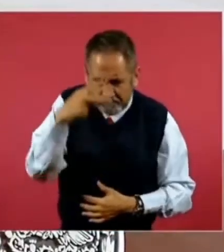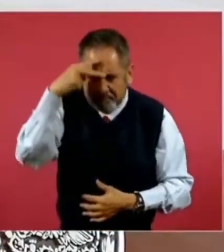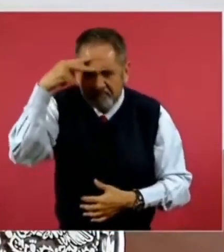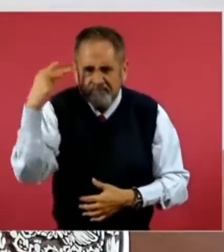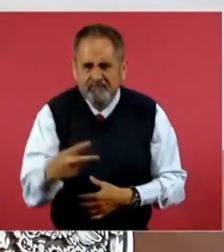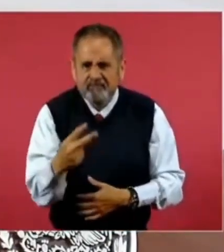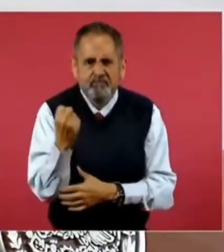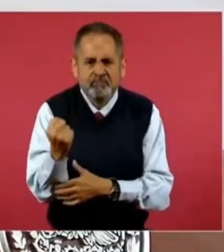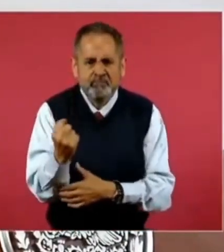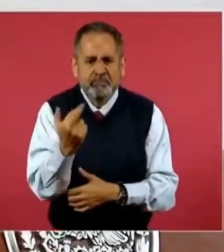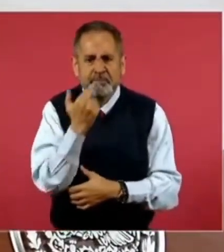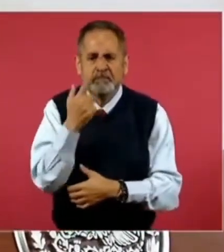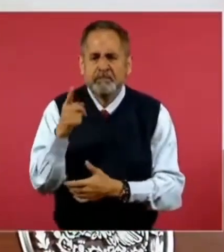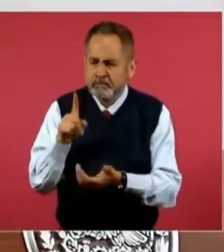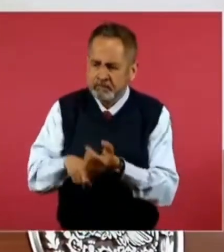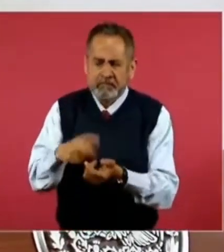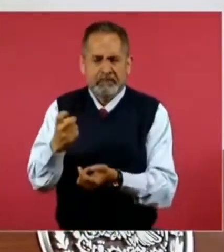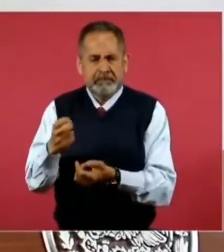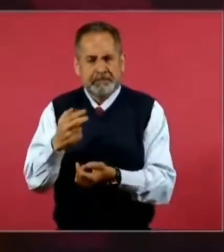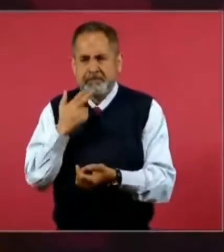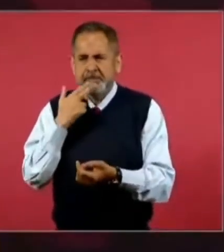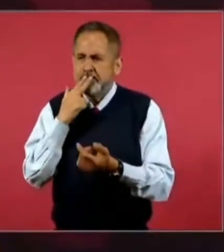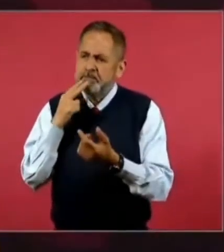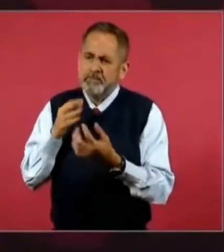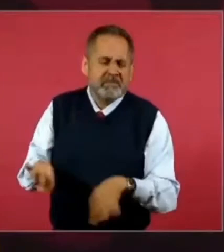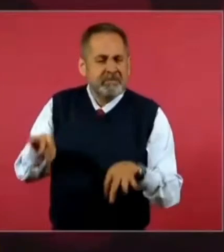y es lo mejor que tenemos.